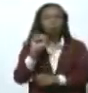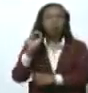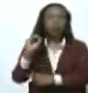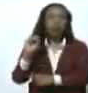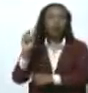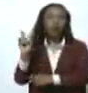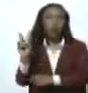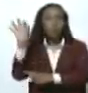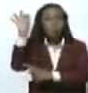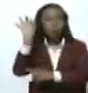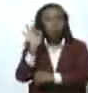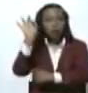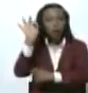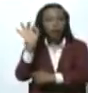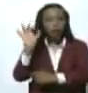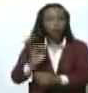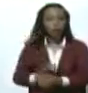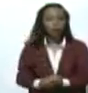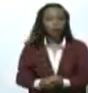39.02%.